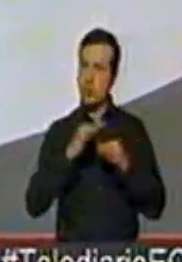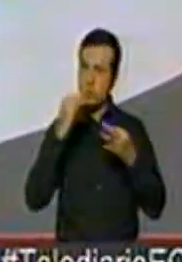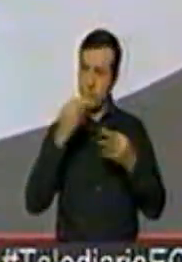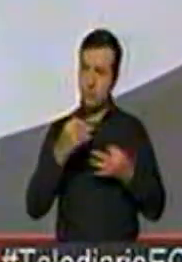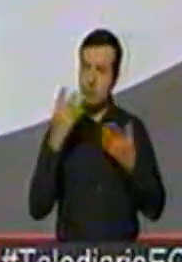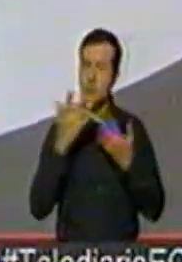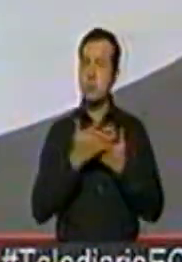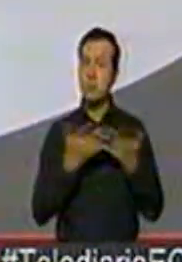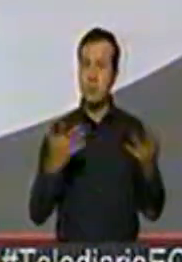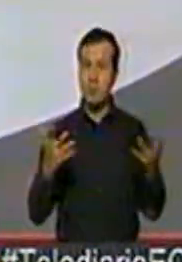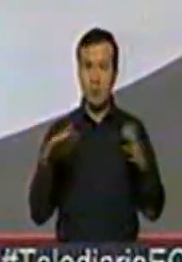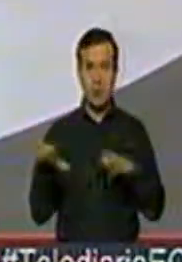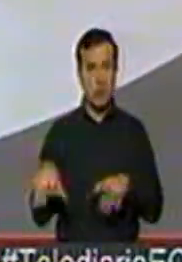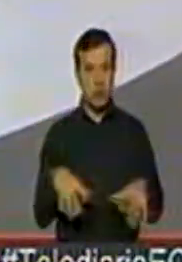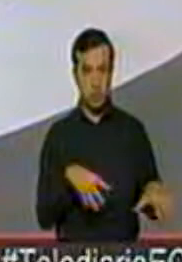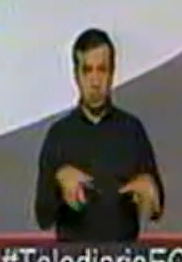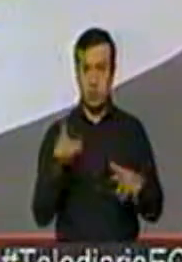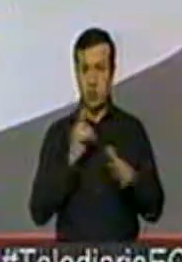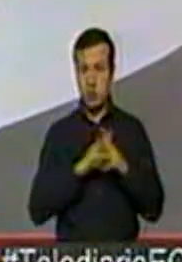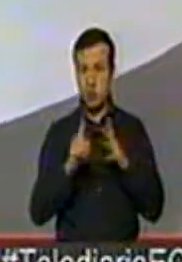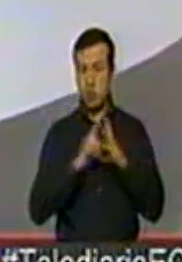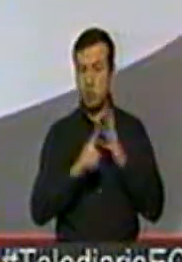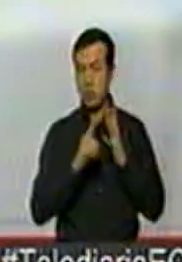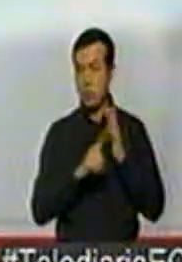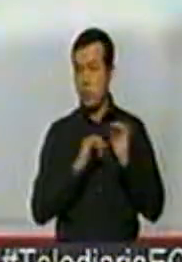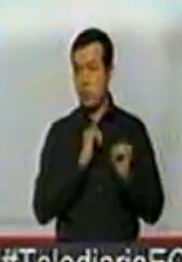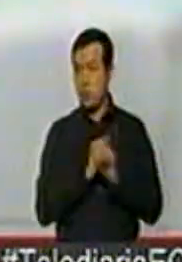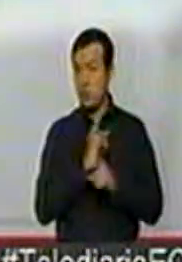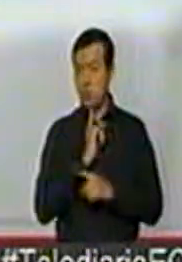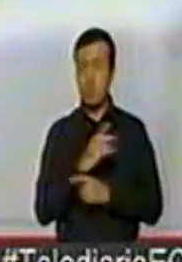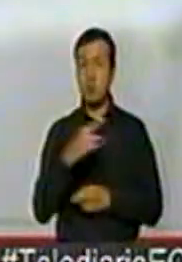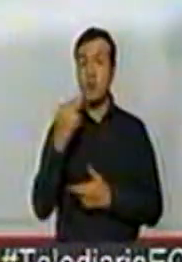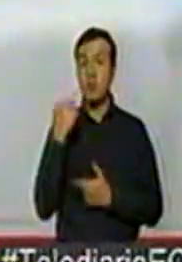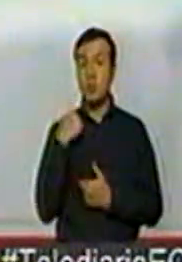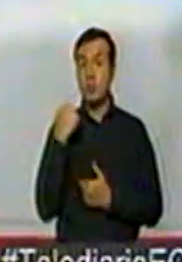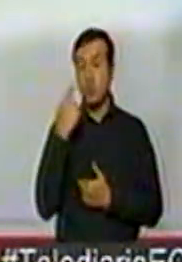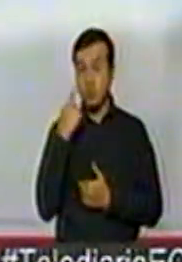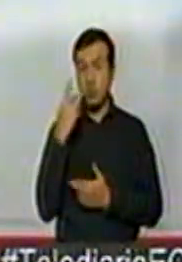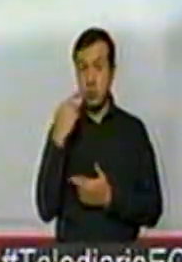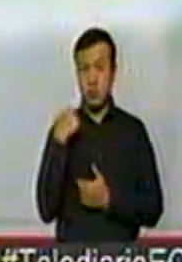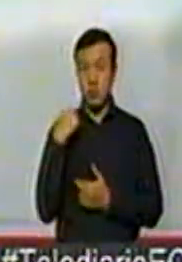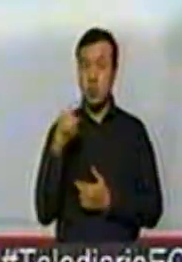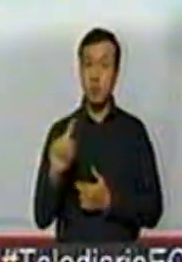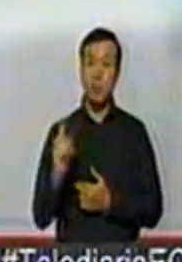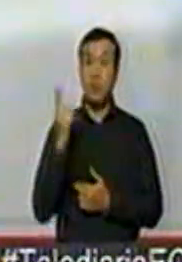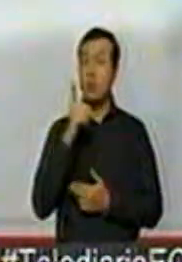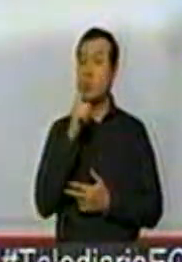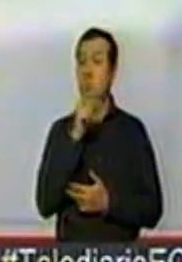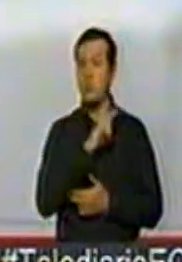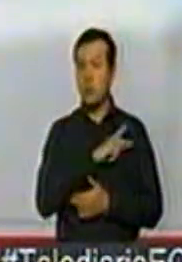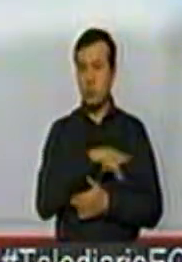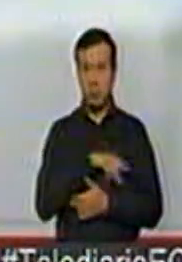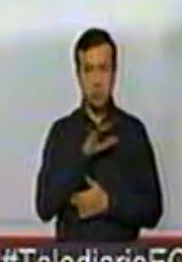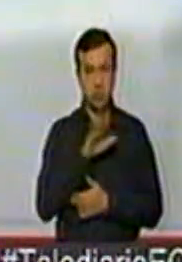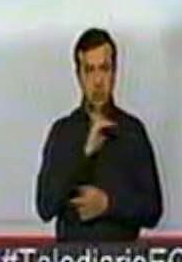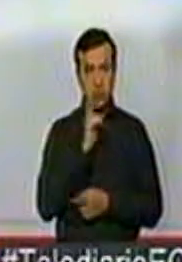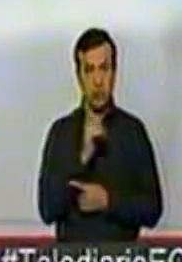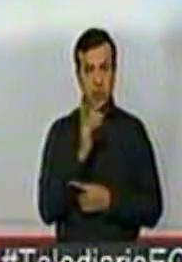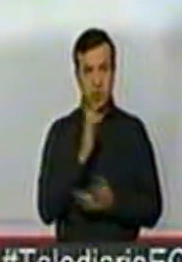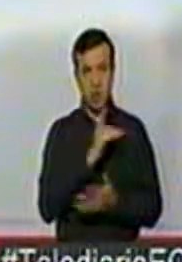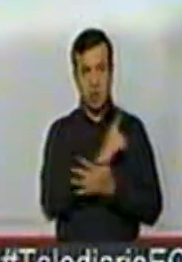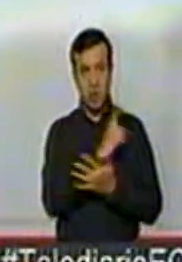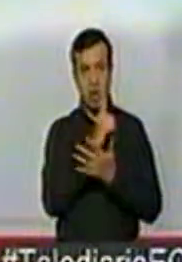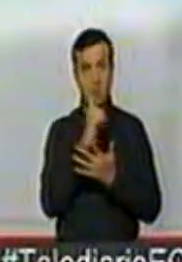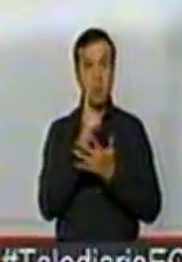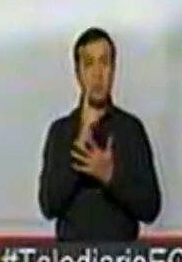también al accionar de las diferentes instituciones y que la responsabilidad sea absolutamente personal, como debe ser. Cada quien